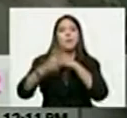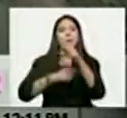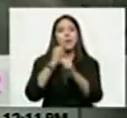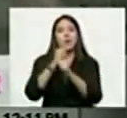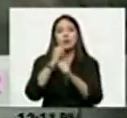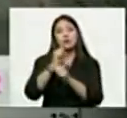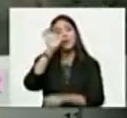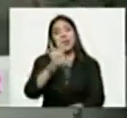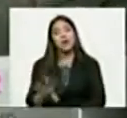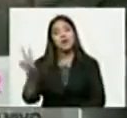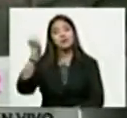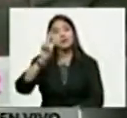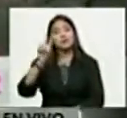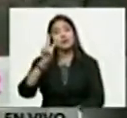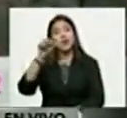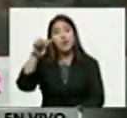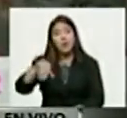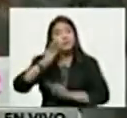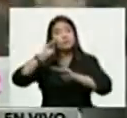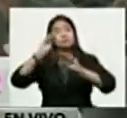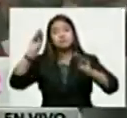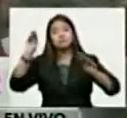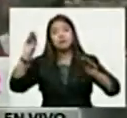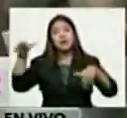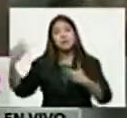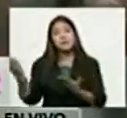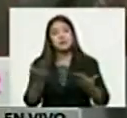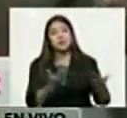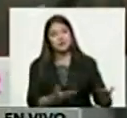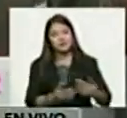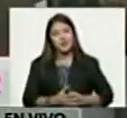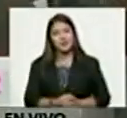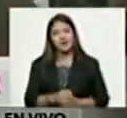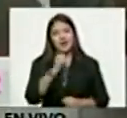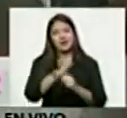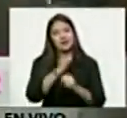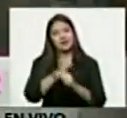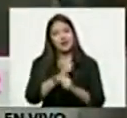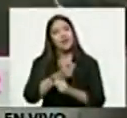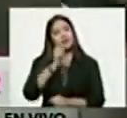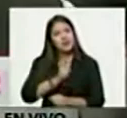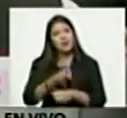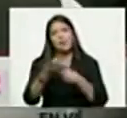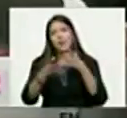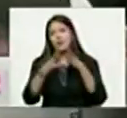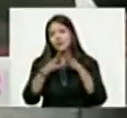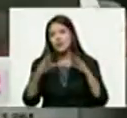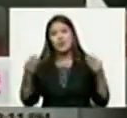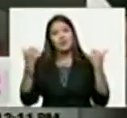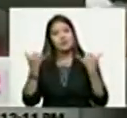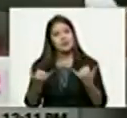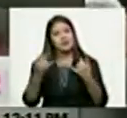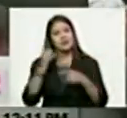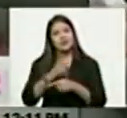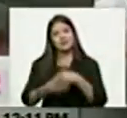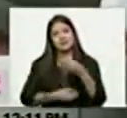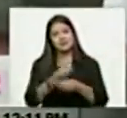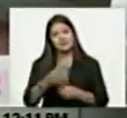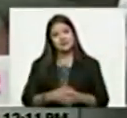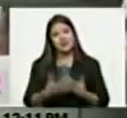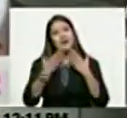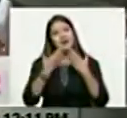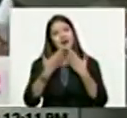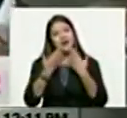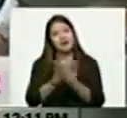en Venezuela. Esa es la convocatoria, esa es la invitación y ese es el trabajo que tenemos que hacer de ahora en adelante. Muchísimas